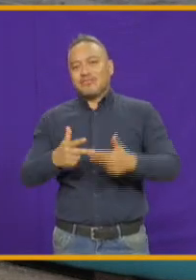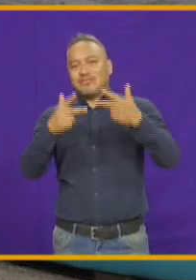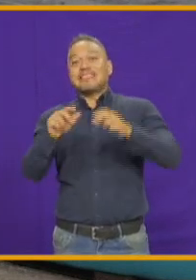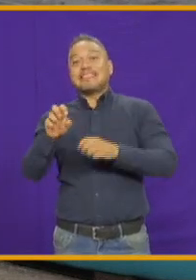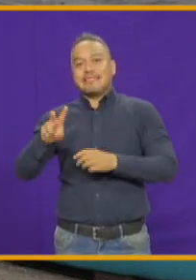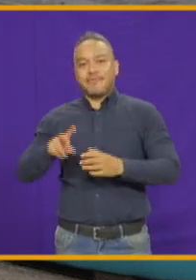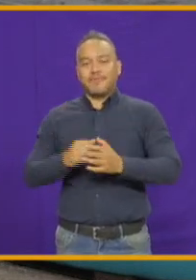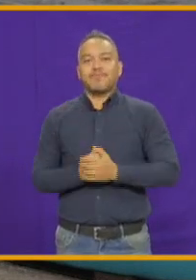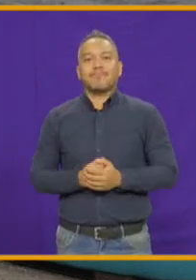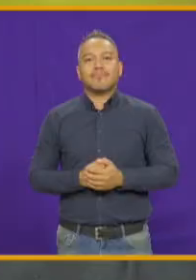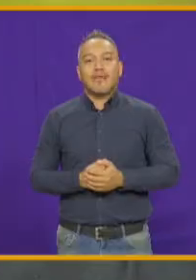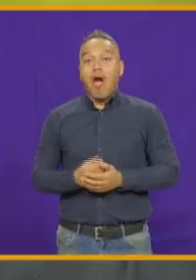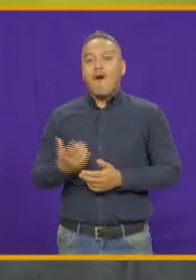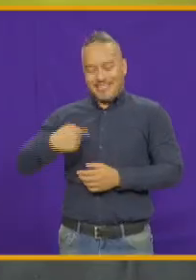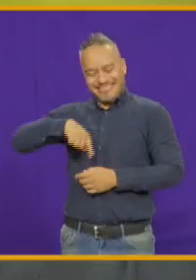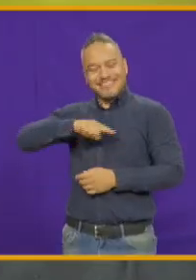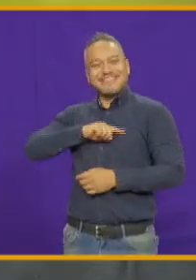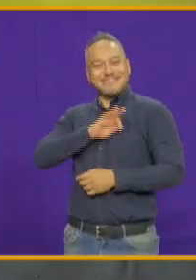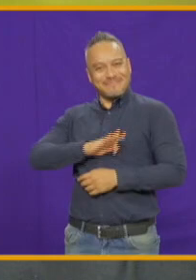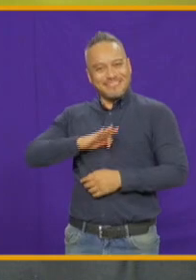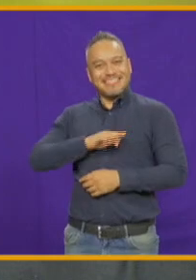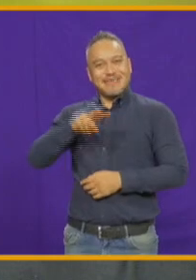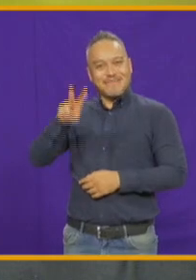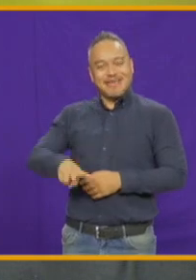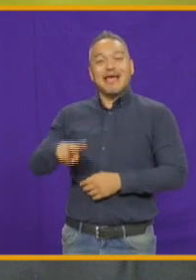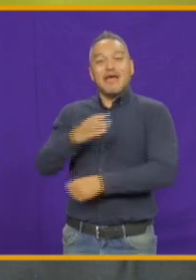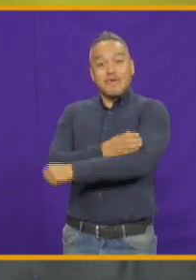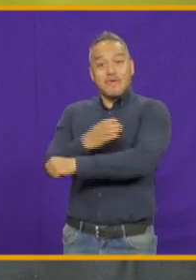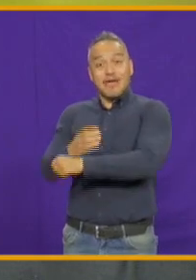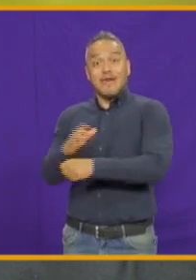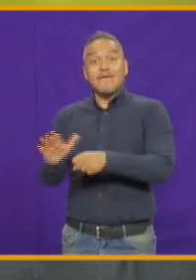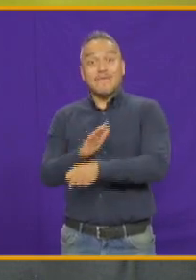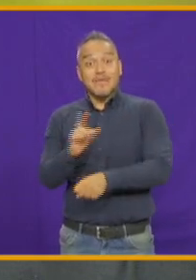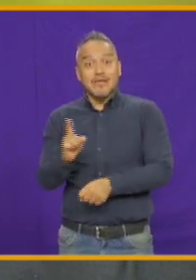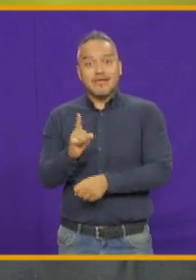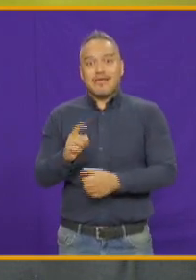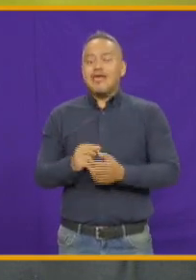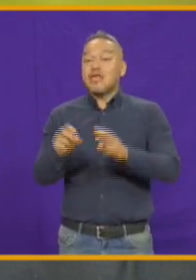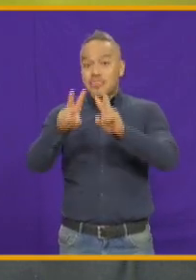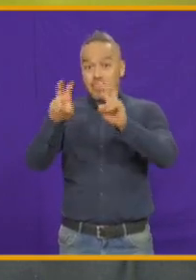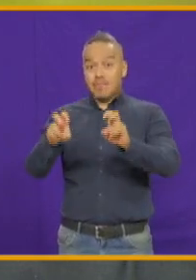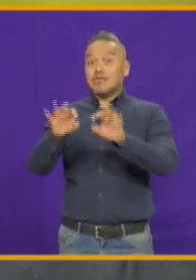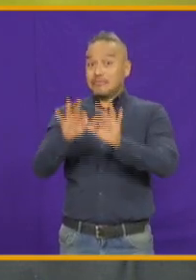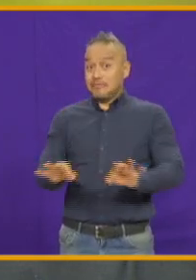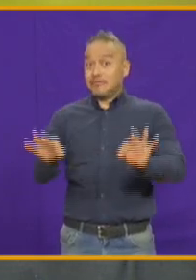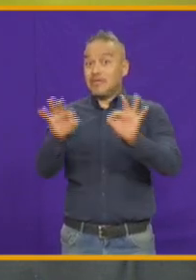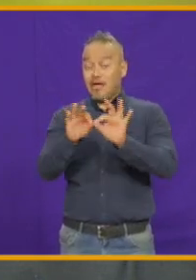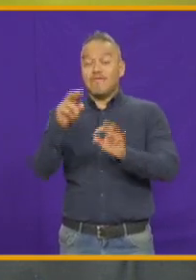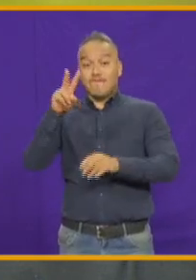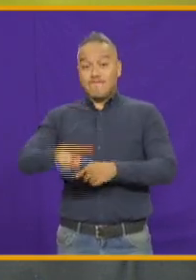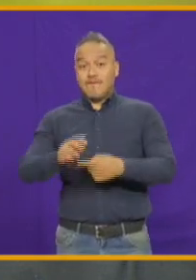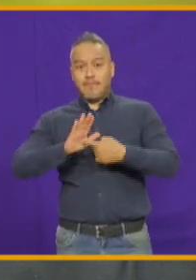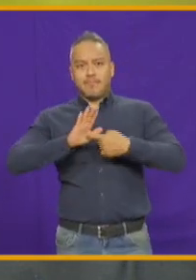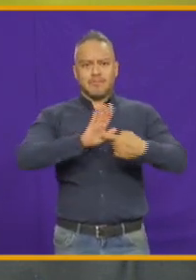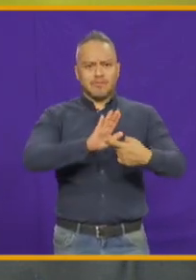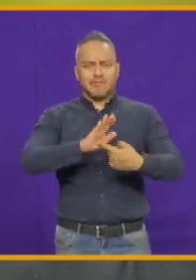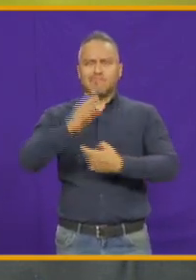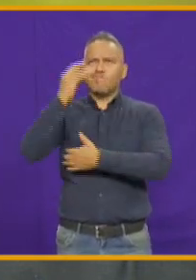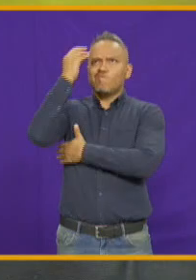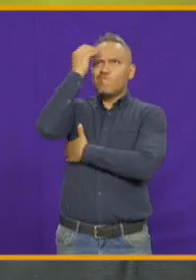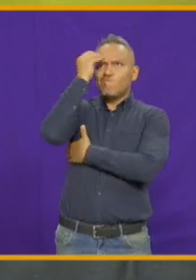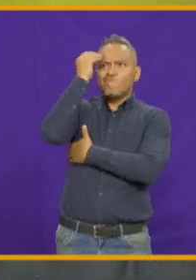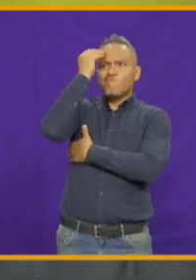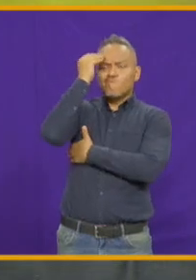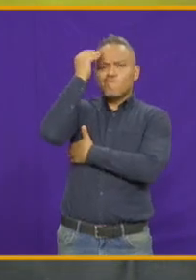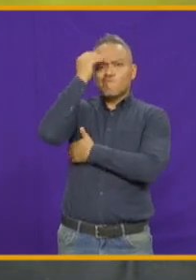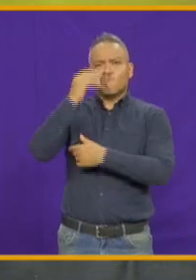y créame que nosotros felices que nos acompañen y más aún con este tipo de temas que nos hacen También ponernos a pensar tanto como niños y niños y también